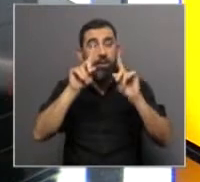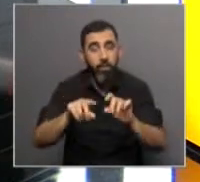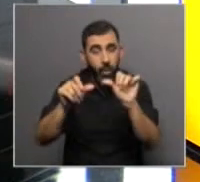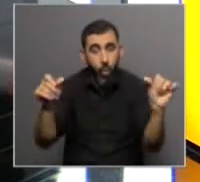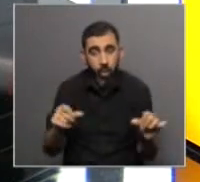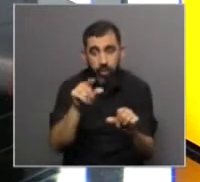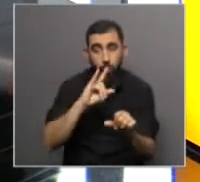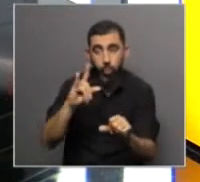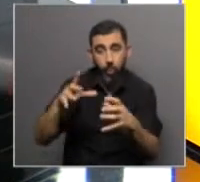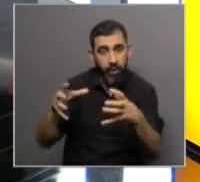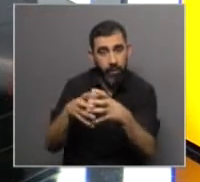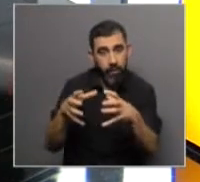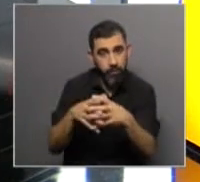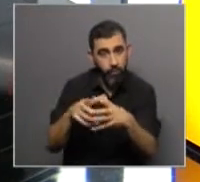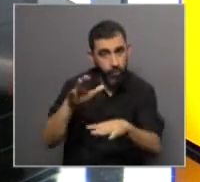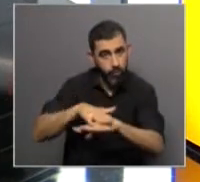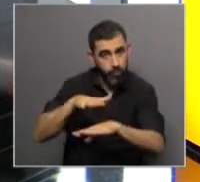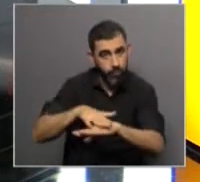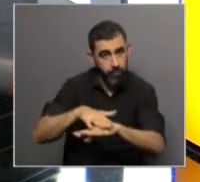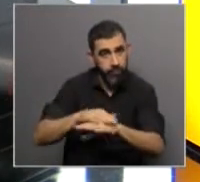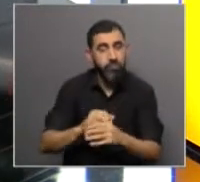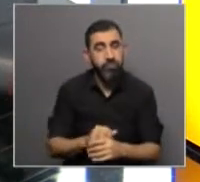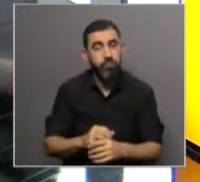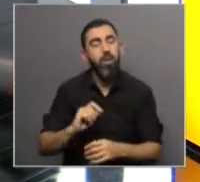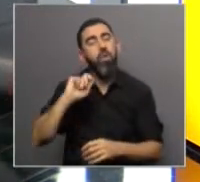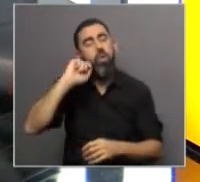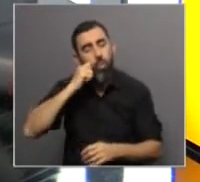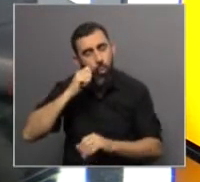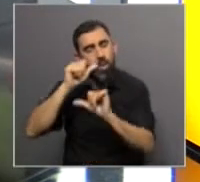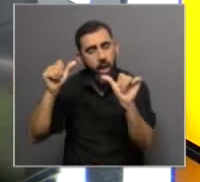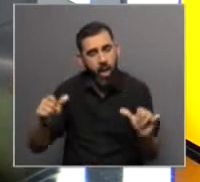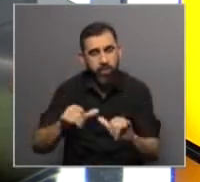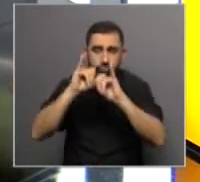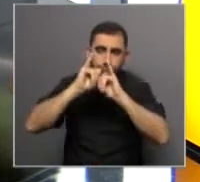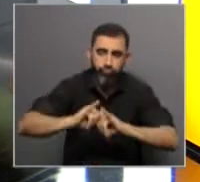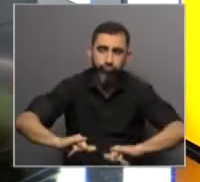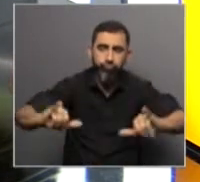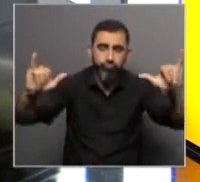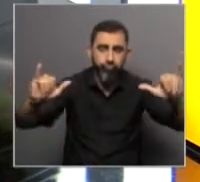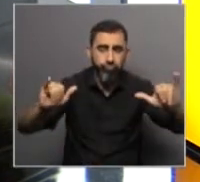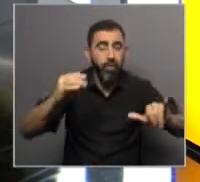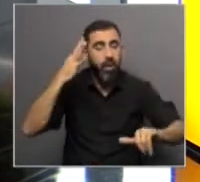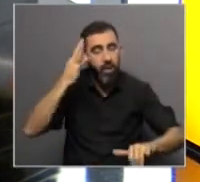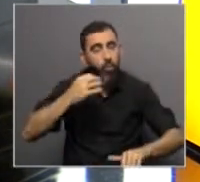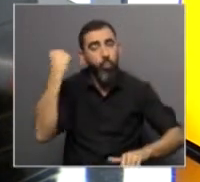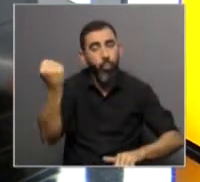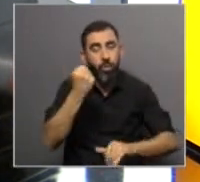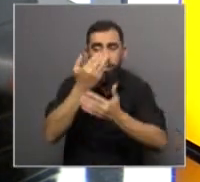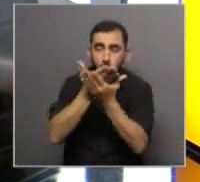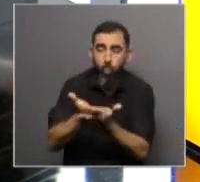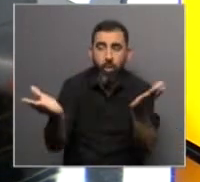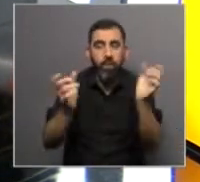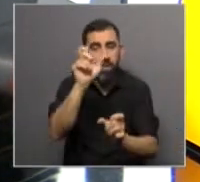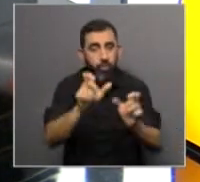el equipo que lideras. Nos gusta mucho hacer divulgación, lo consideramos un deber de devolverle a la gente, ¿no?